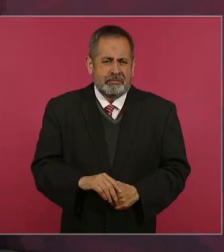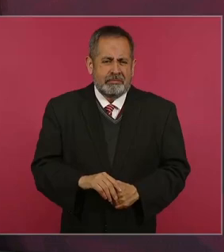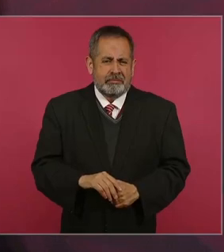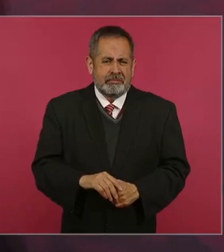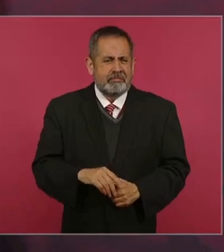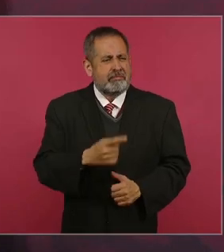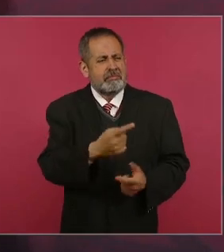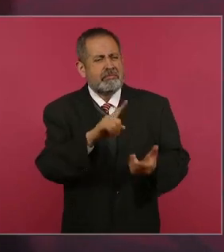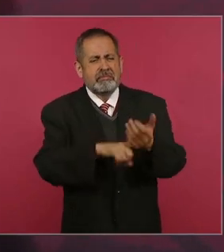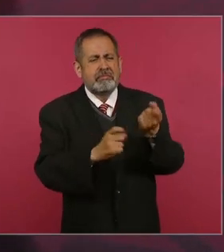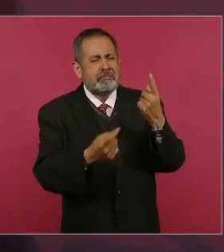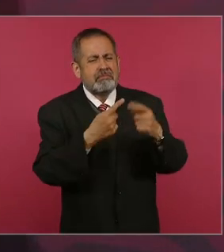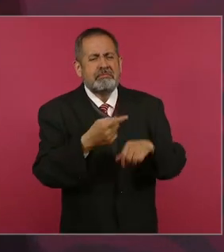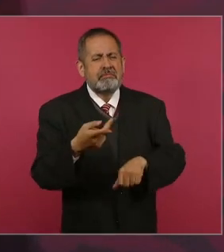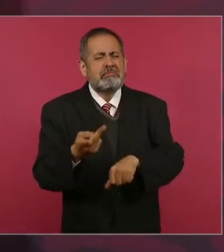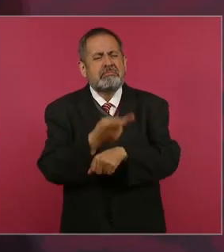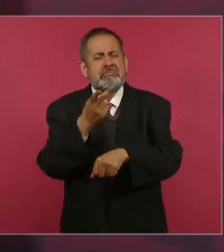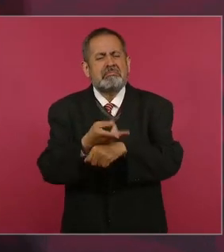groseros.